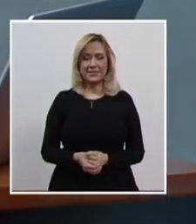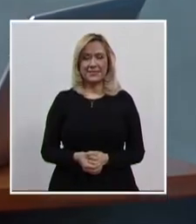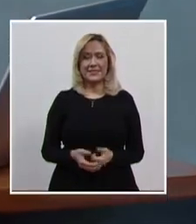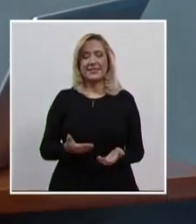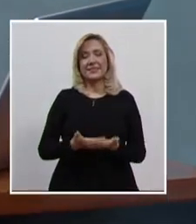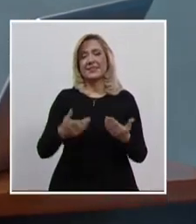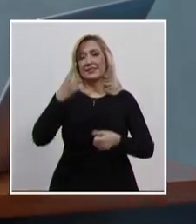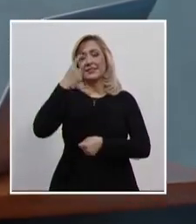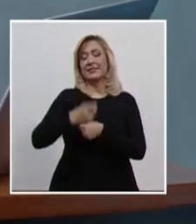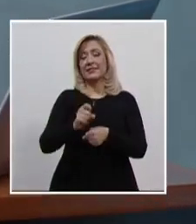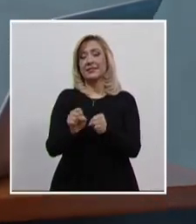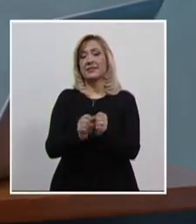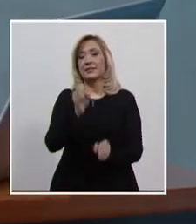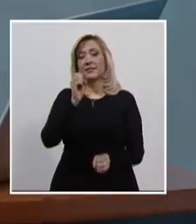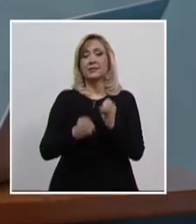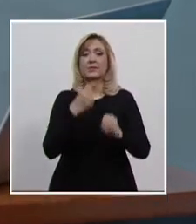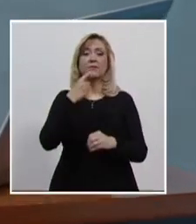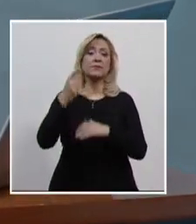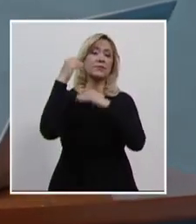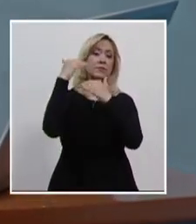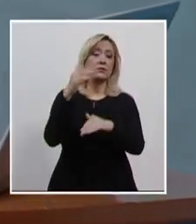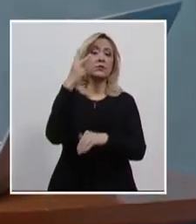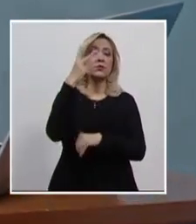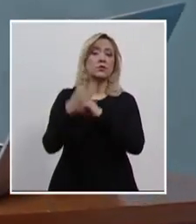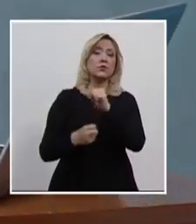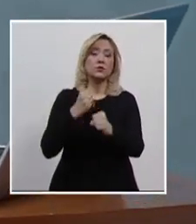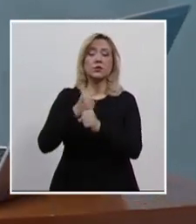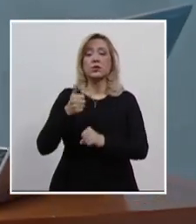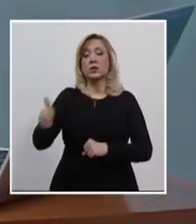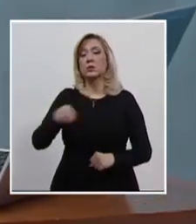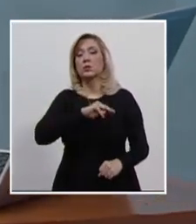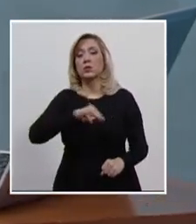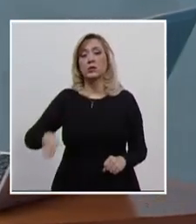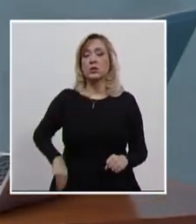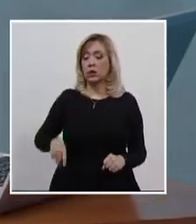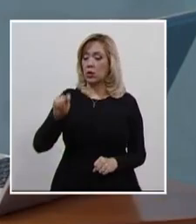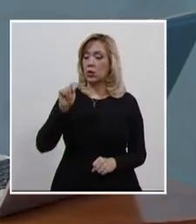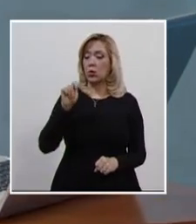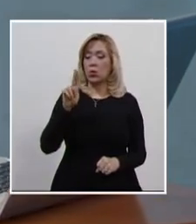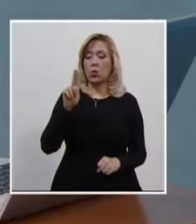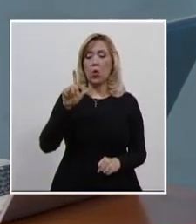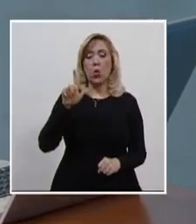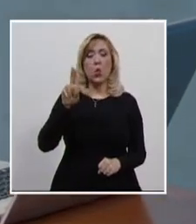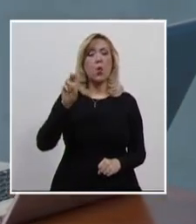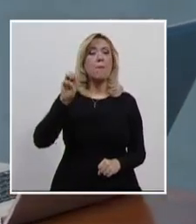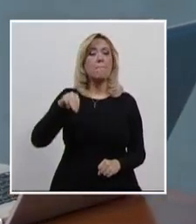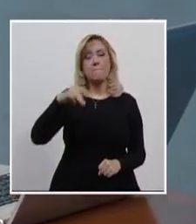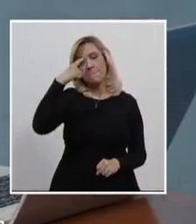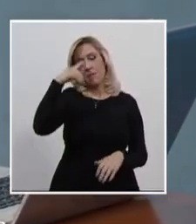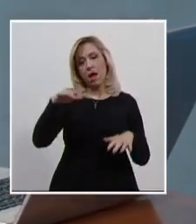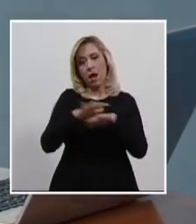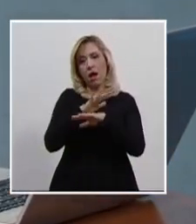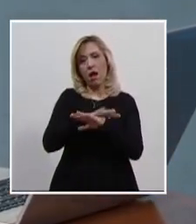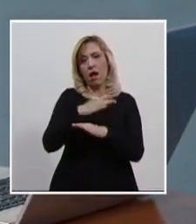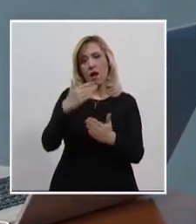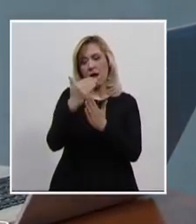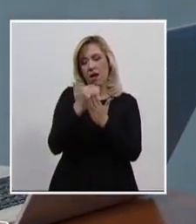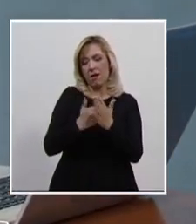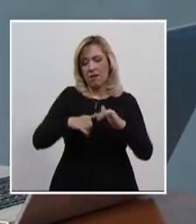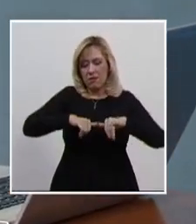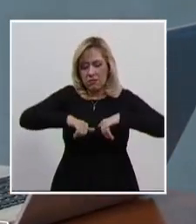La primera sala de la Corte fijó un plazo de 2 años al municipio de Tulum, Quintana Roo, para que actualice su atlas de